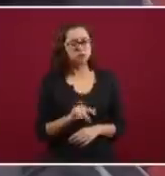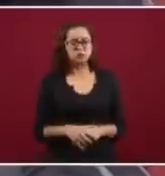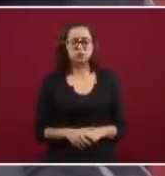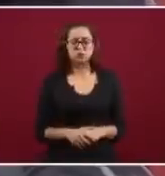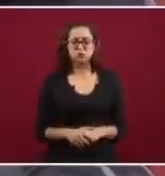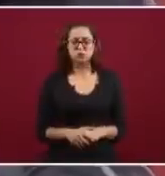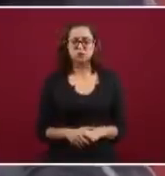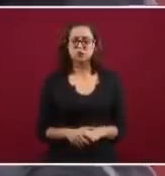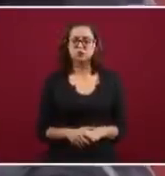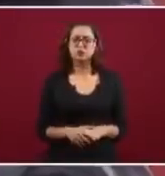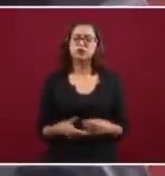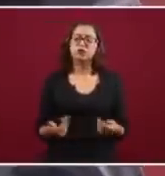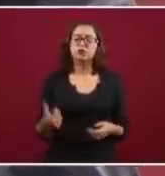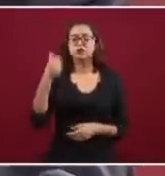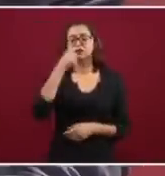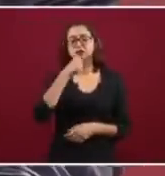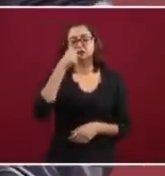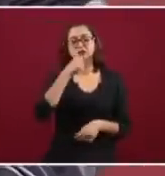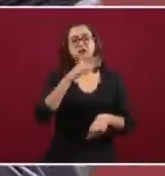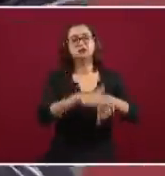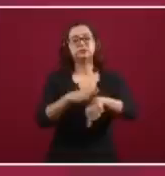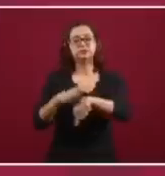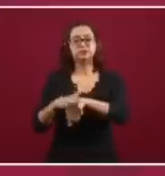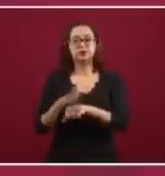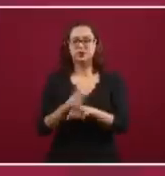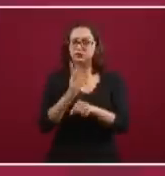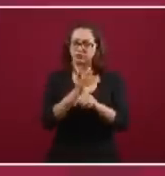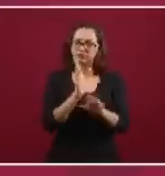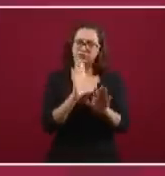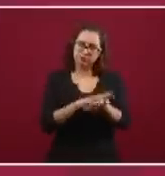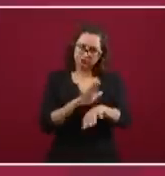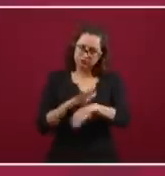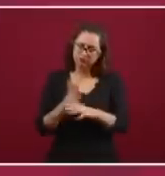Se les invita a que dejen su teléfono.